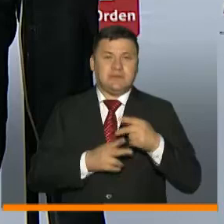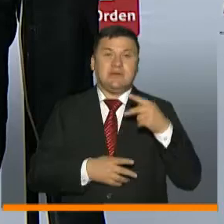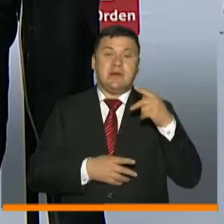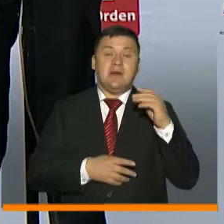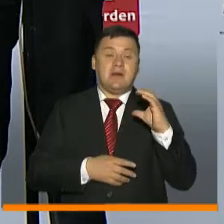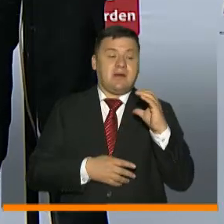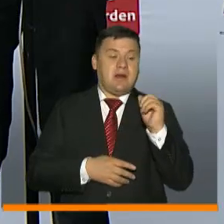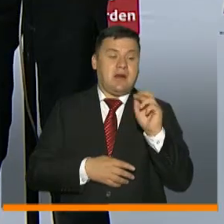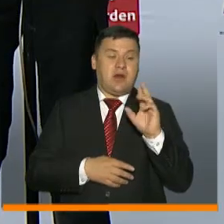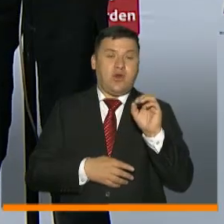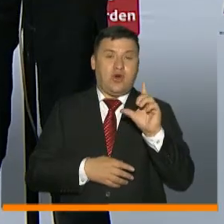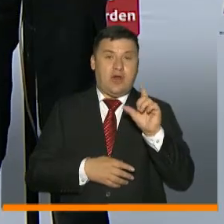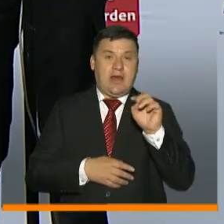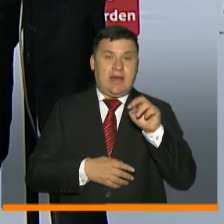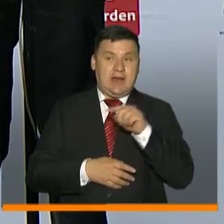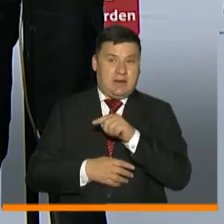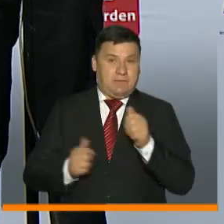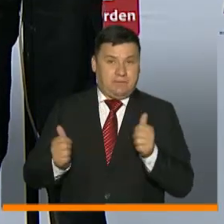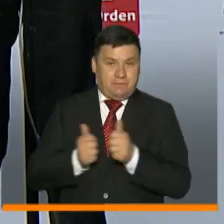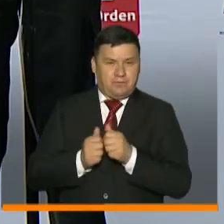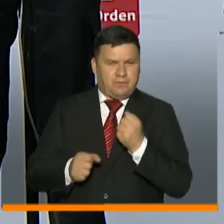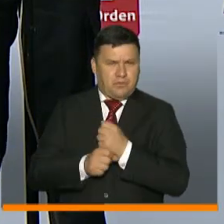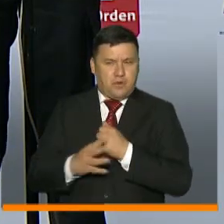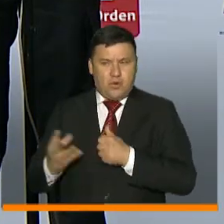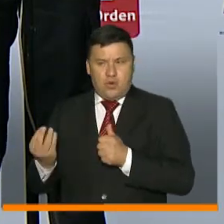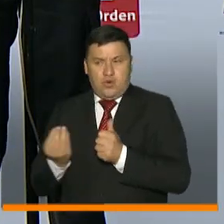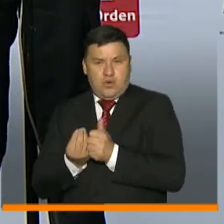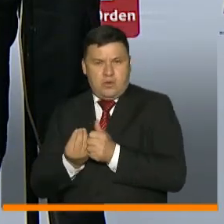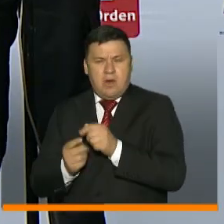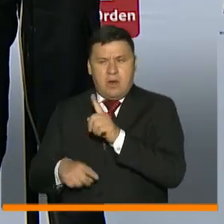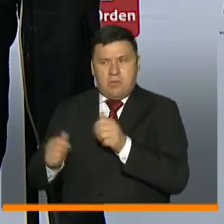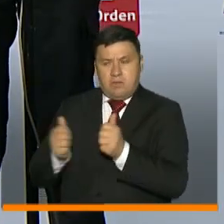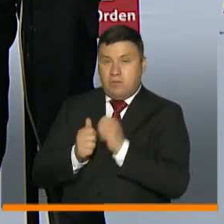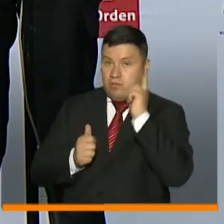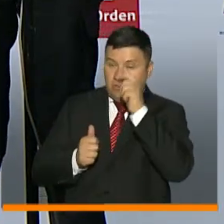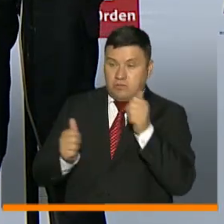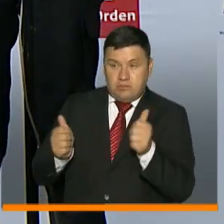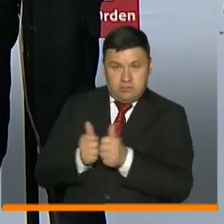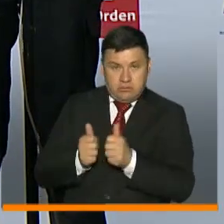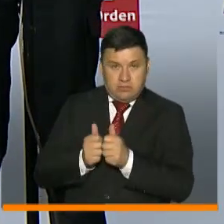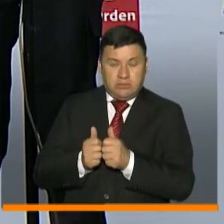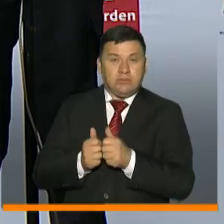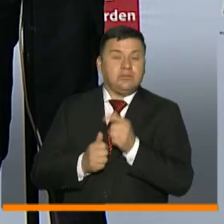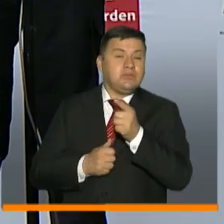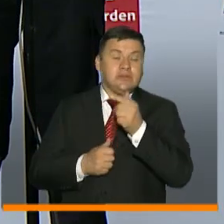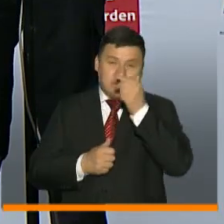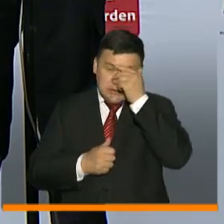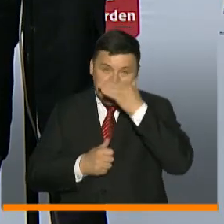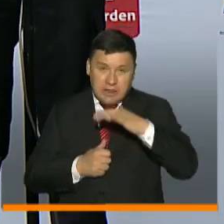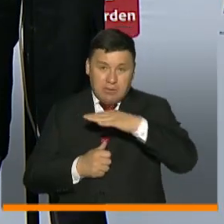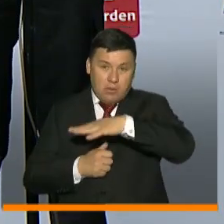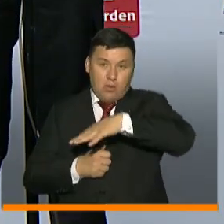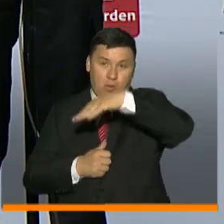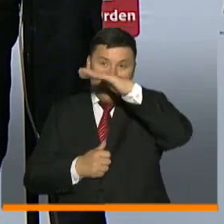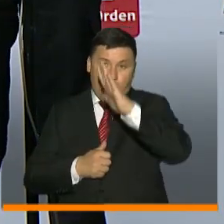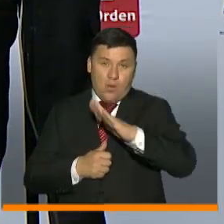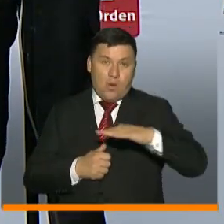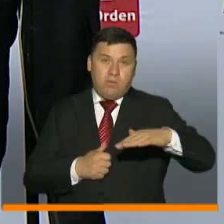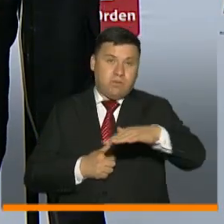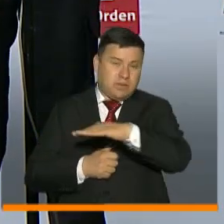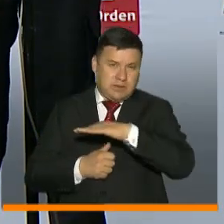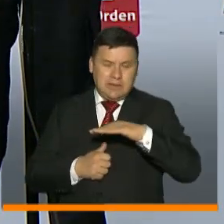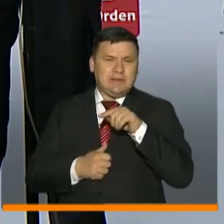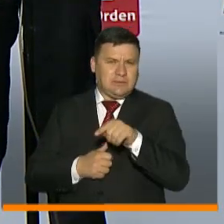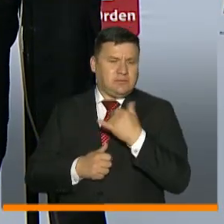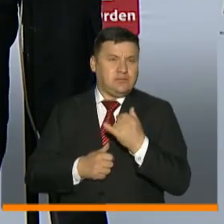mostraba un testimonio maravilloso que con un equipo de trabajo de varios compañeros de gobierno, también estuvo en la Sierra Nevada, para demostrar un poco ese mensaje de ese